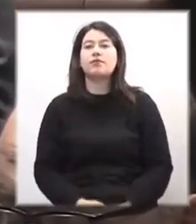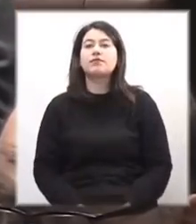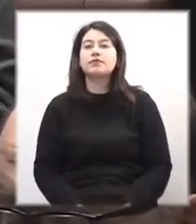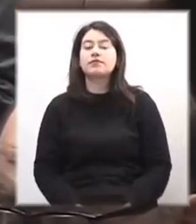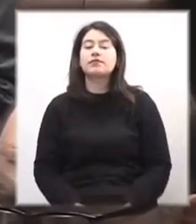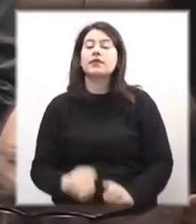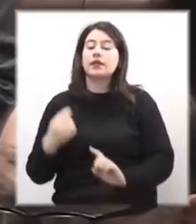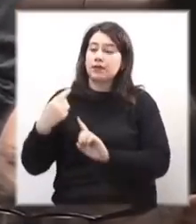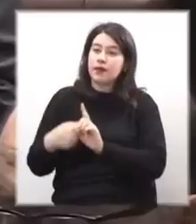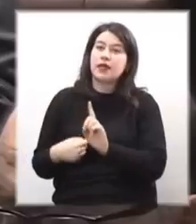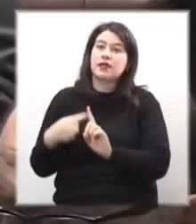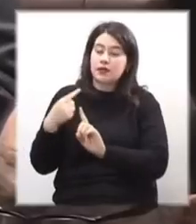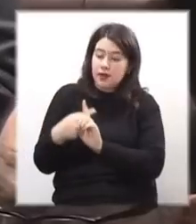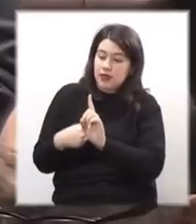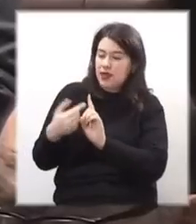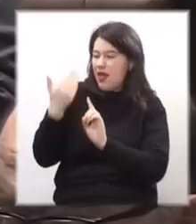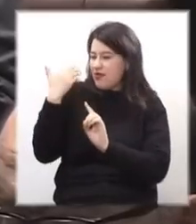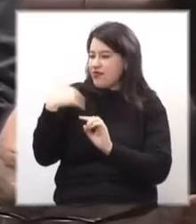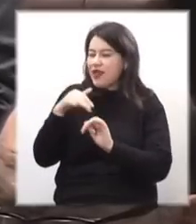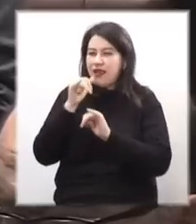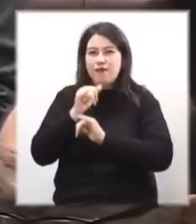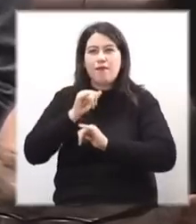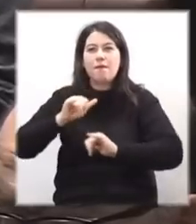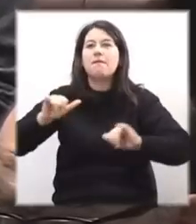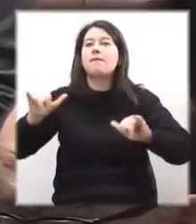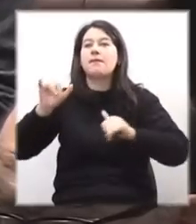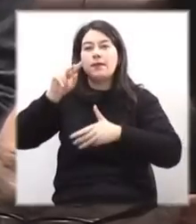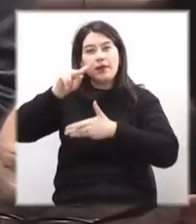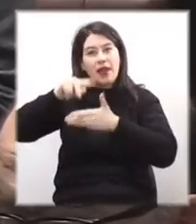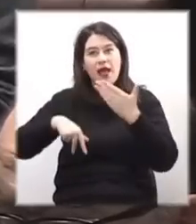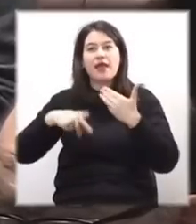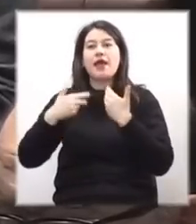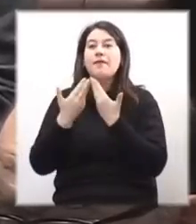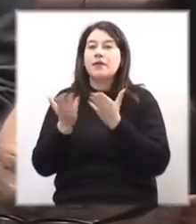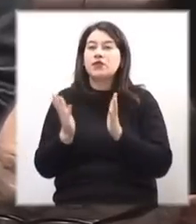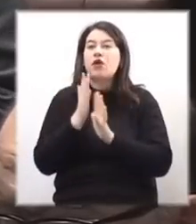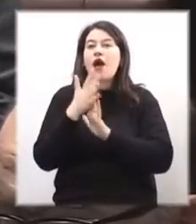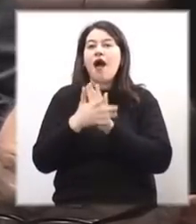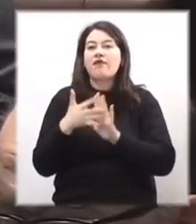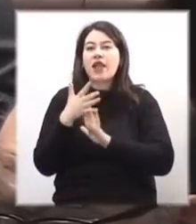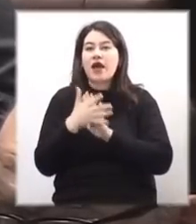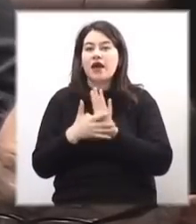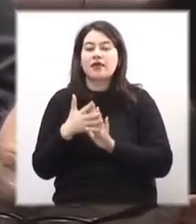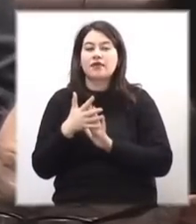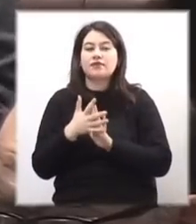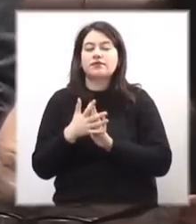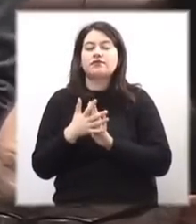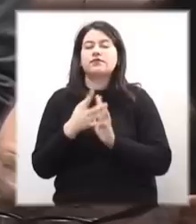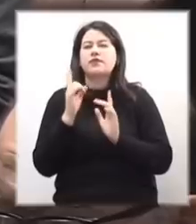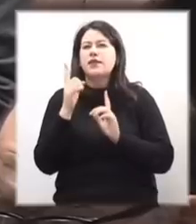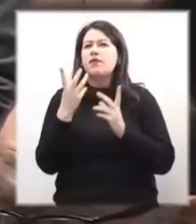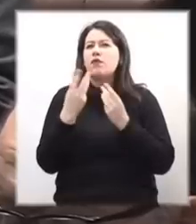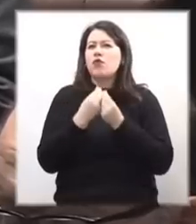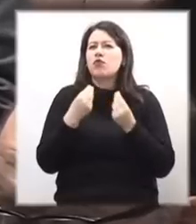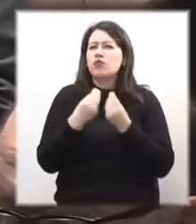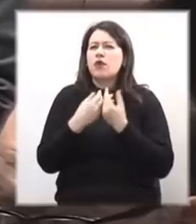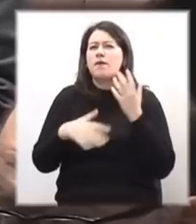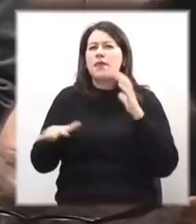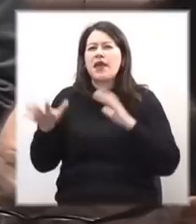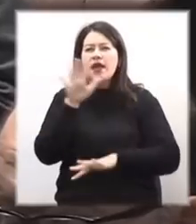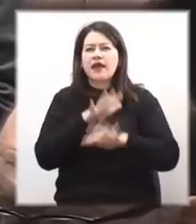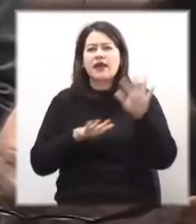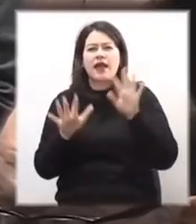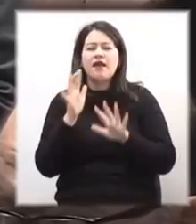A los meses de anunciar este plan, se comenzó a hablar y a mezclar mucho la información